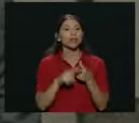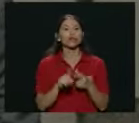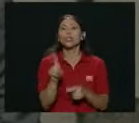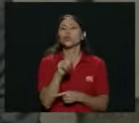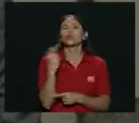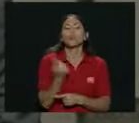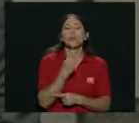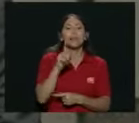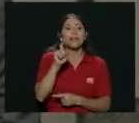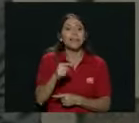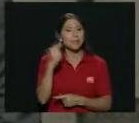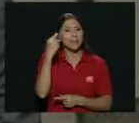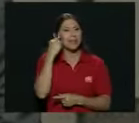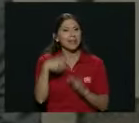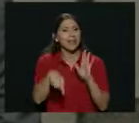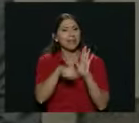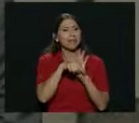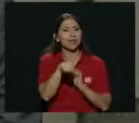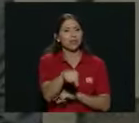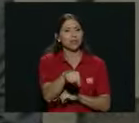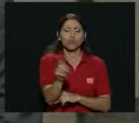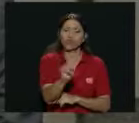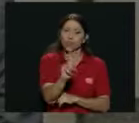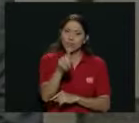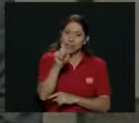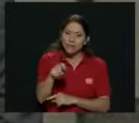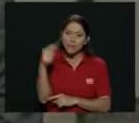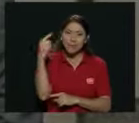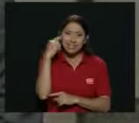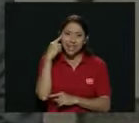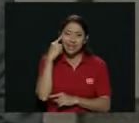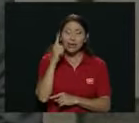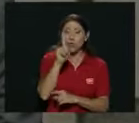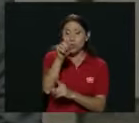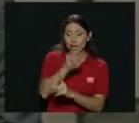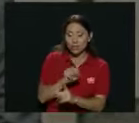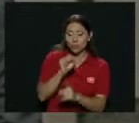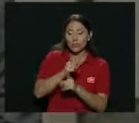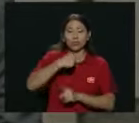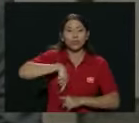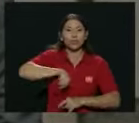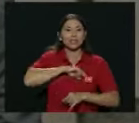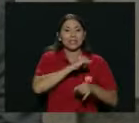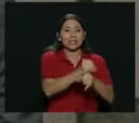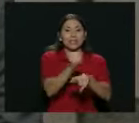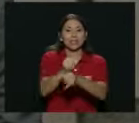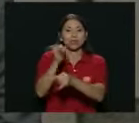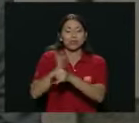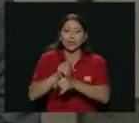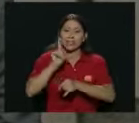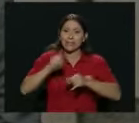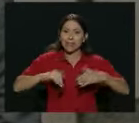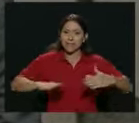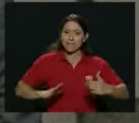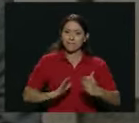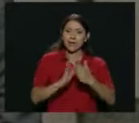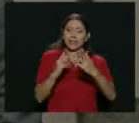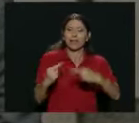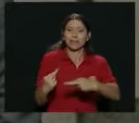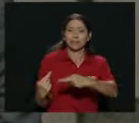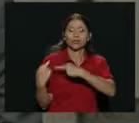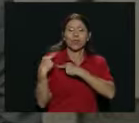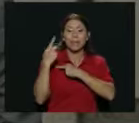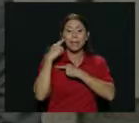esto únicamente como una situación negativa, sino como una situación que nuestras instituciones deben enfrentar de una manera responsable